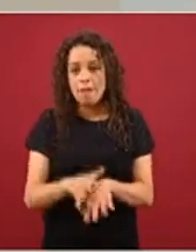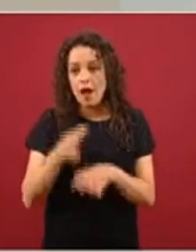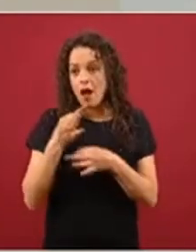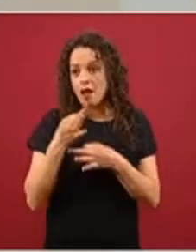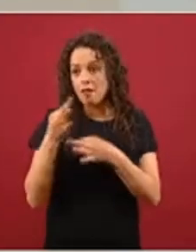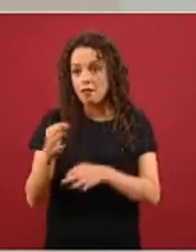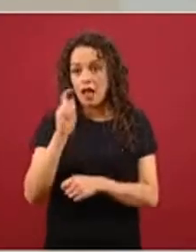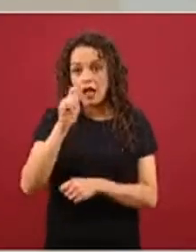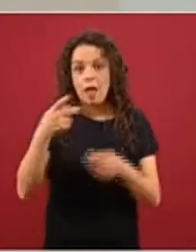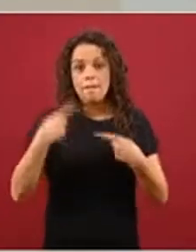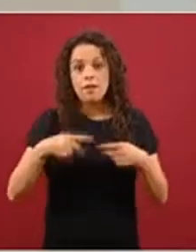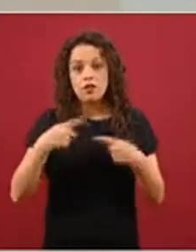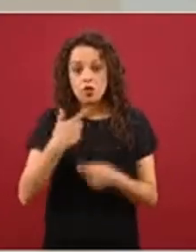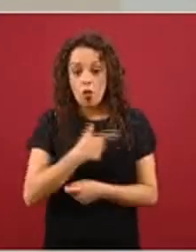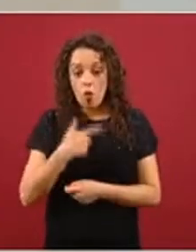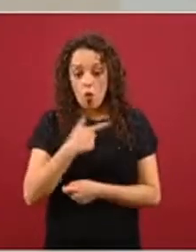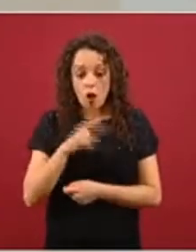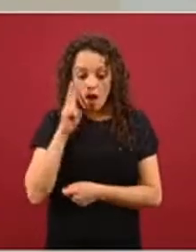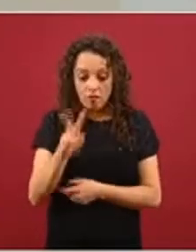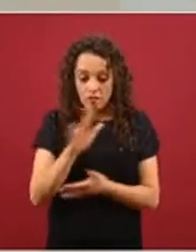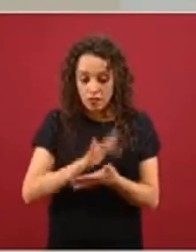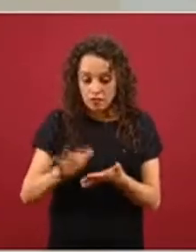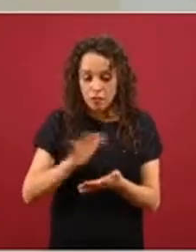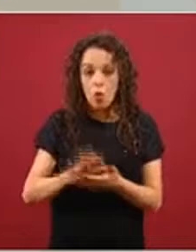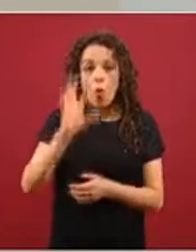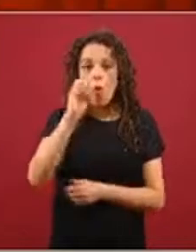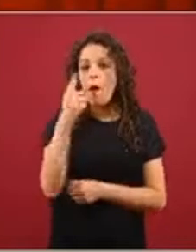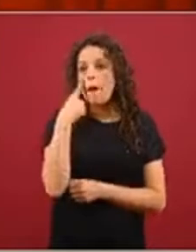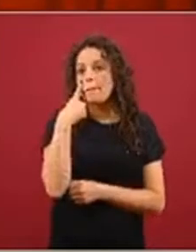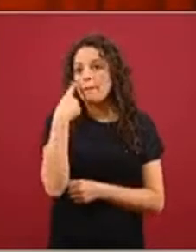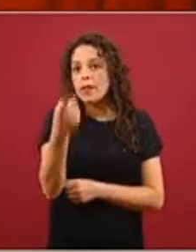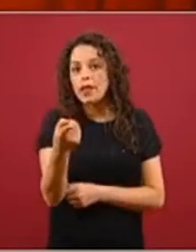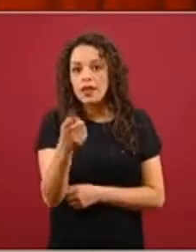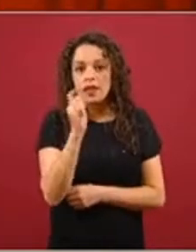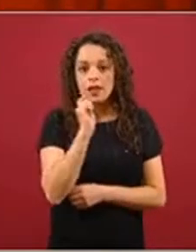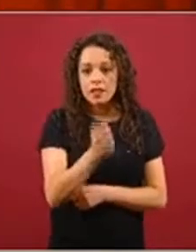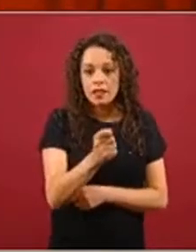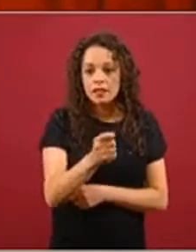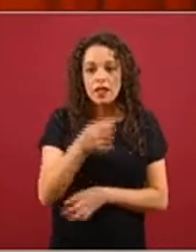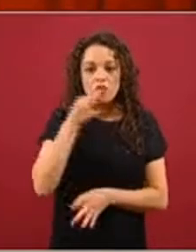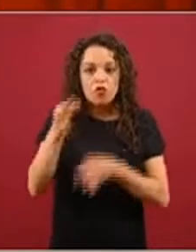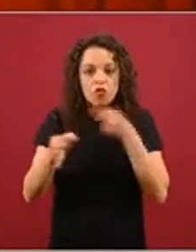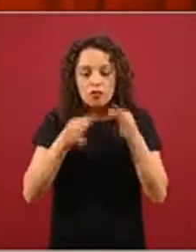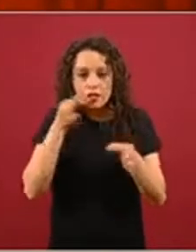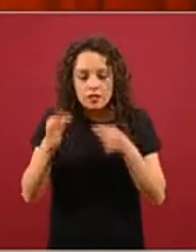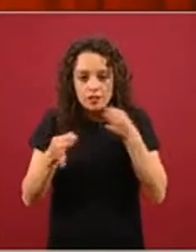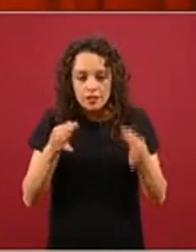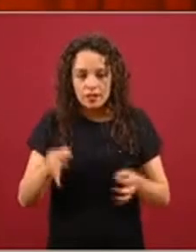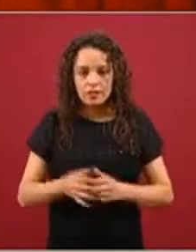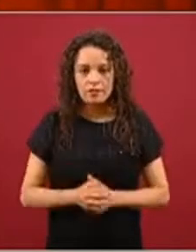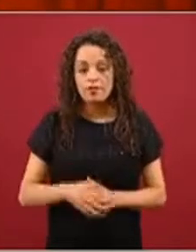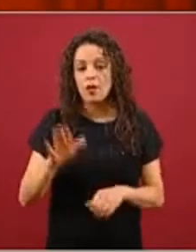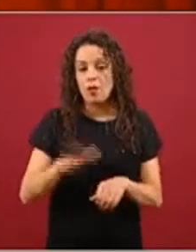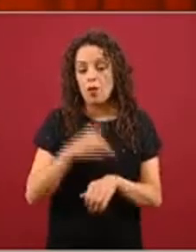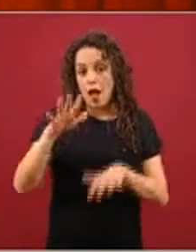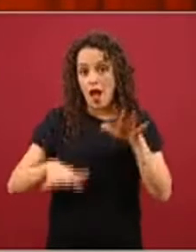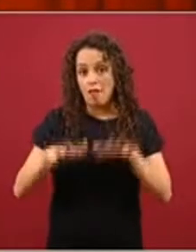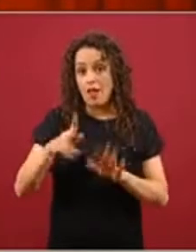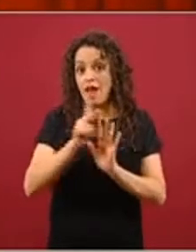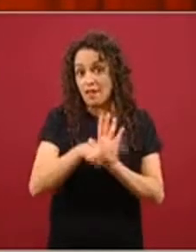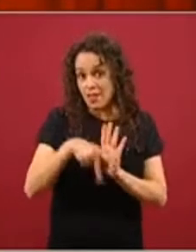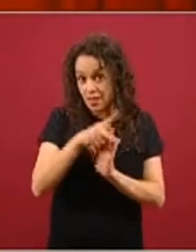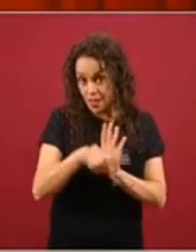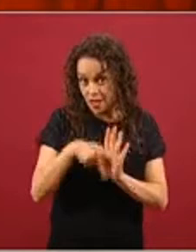afinidad de los lectores o de los visualizadores, de hoy que las noticias pueden ser en formato de video, o de